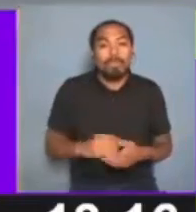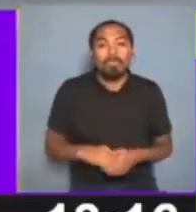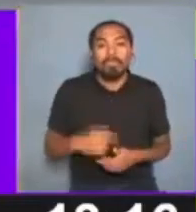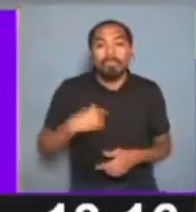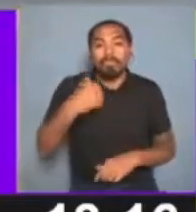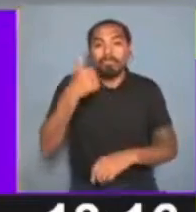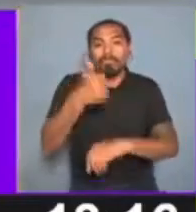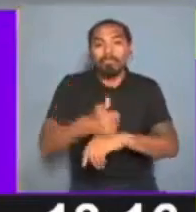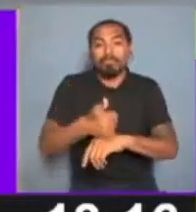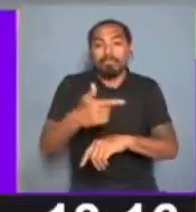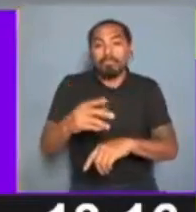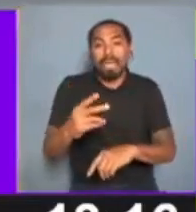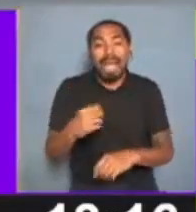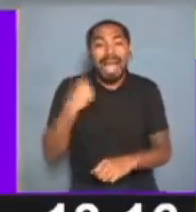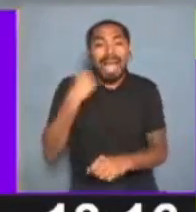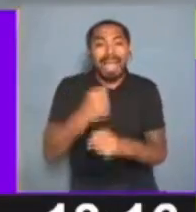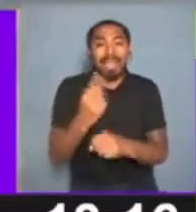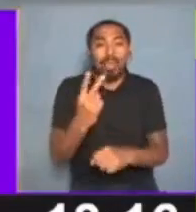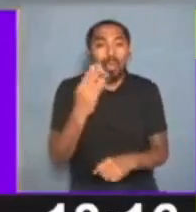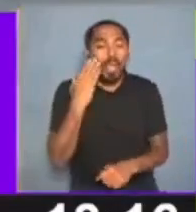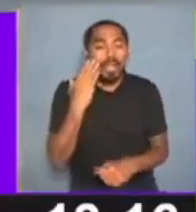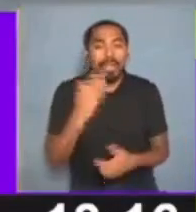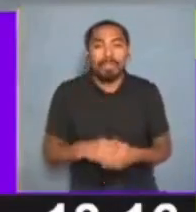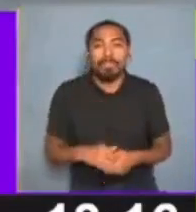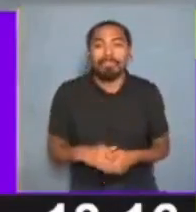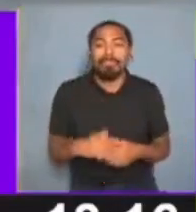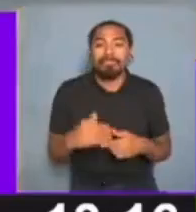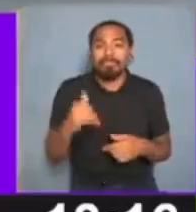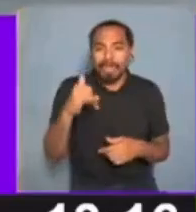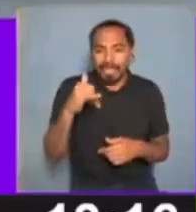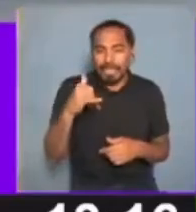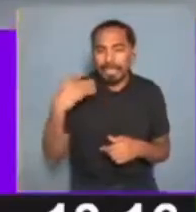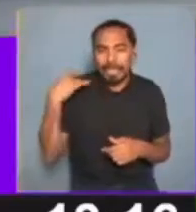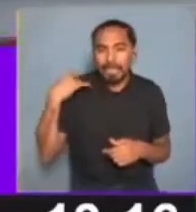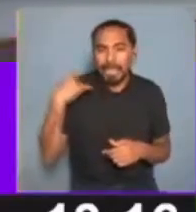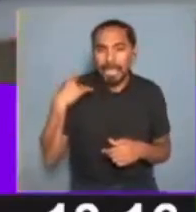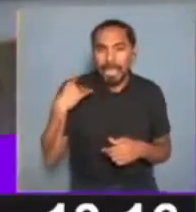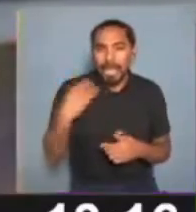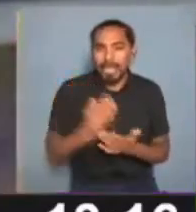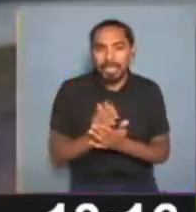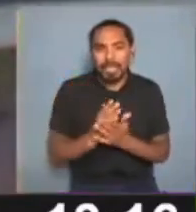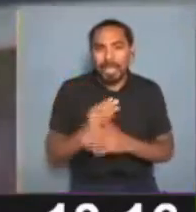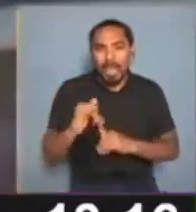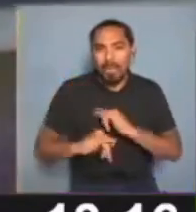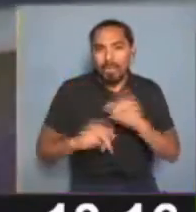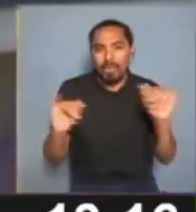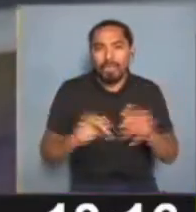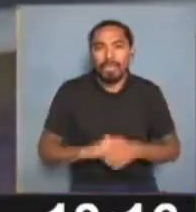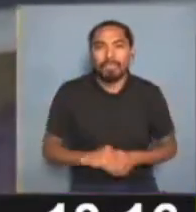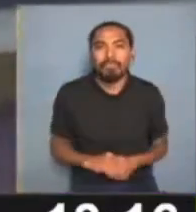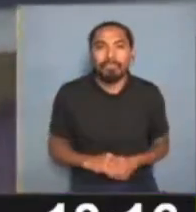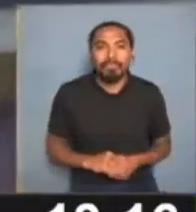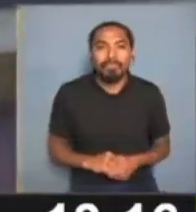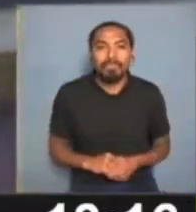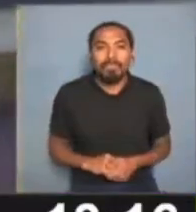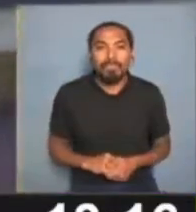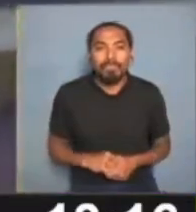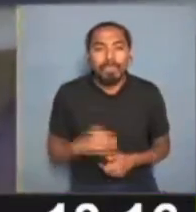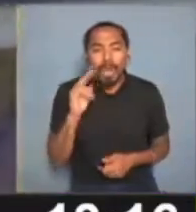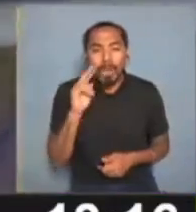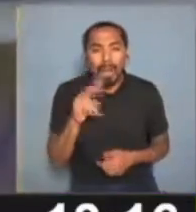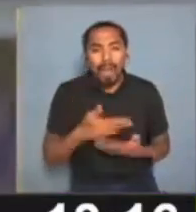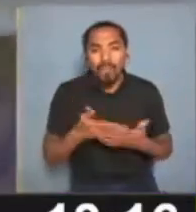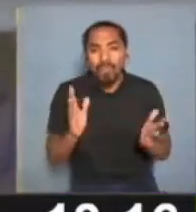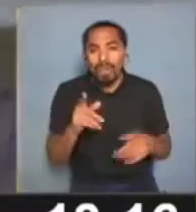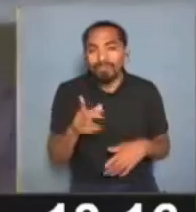Sí, vamos a seguir informando, Mariana, por esta situación. Gracias. Ahí está, las imágenes hablan por sí solas, todos los colectivos en este